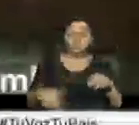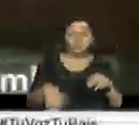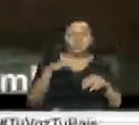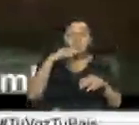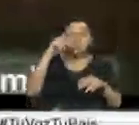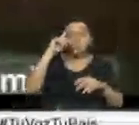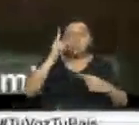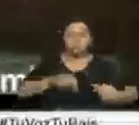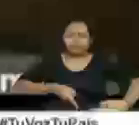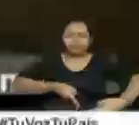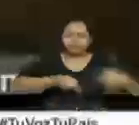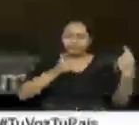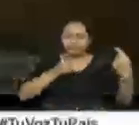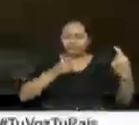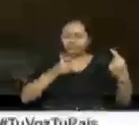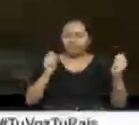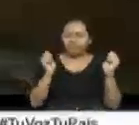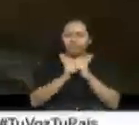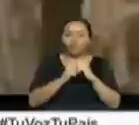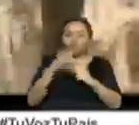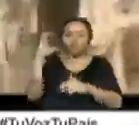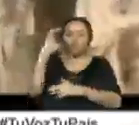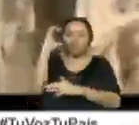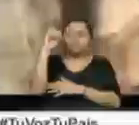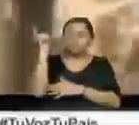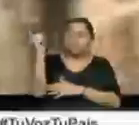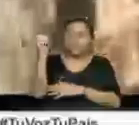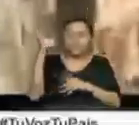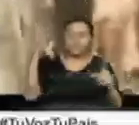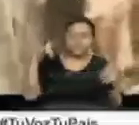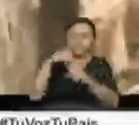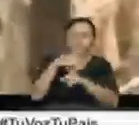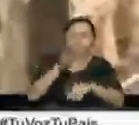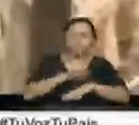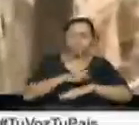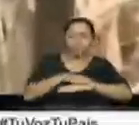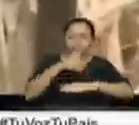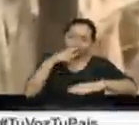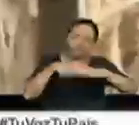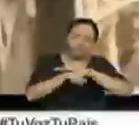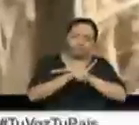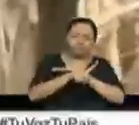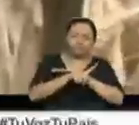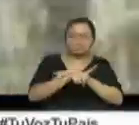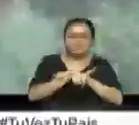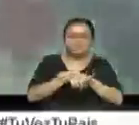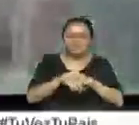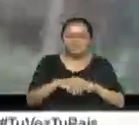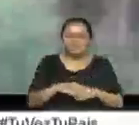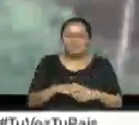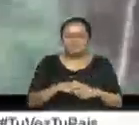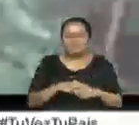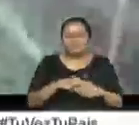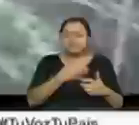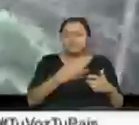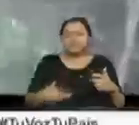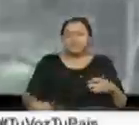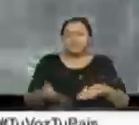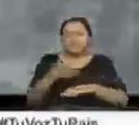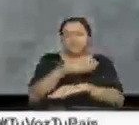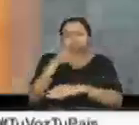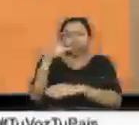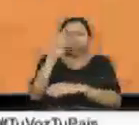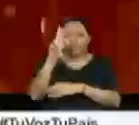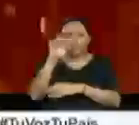Correa defendió los intereses nacionales frente a una clara intromisión territorial por parte del gobierno de Álvaro